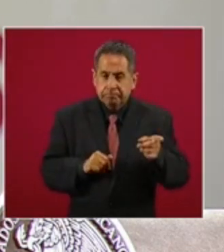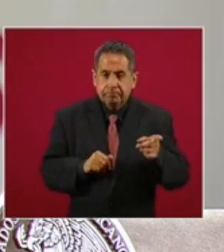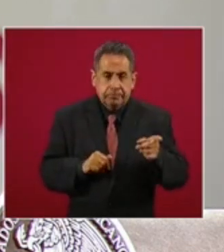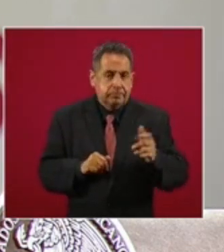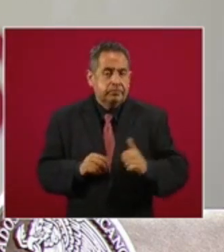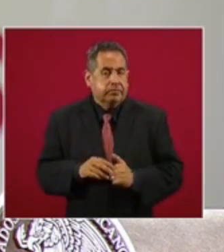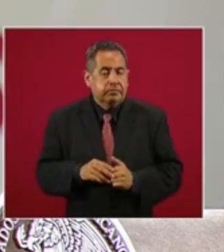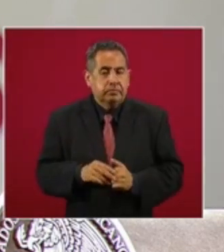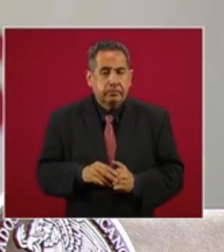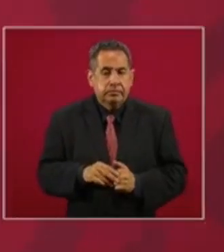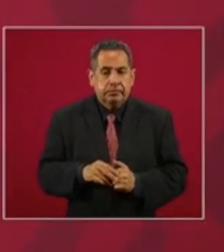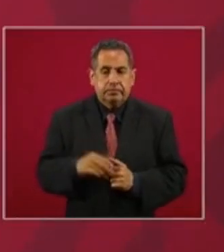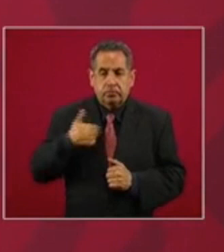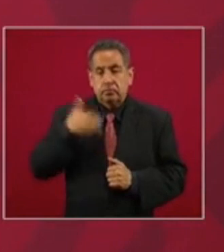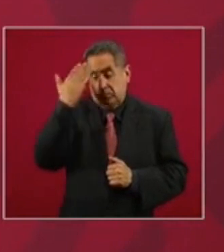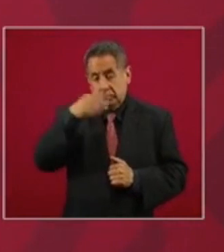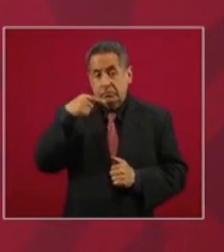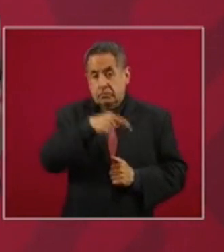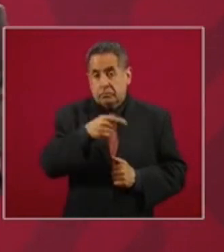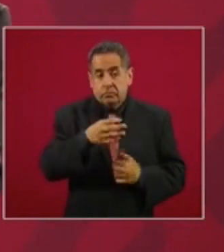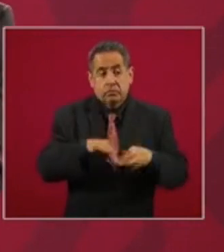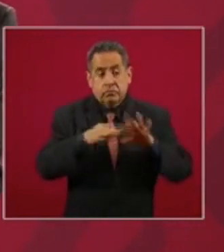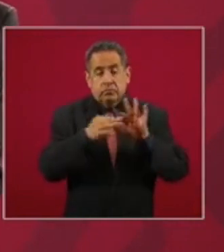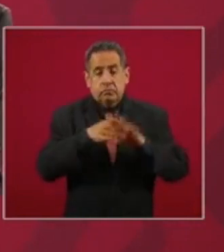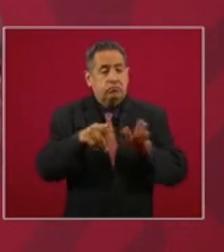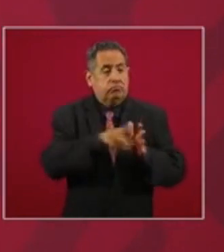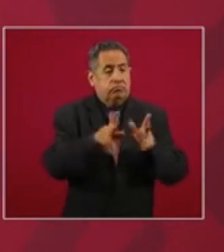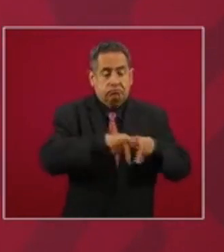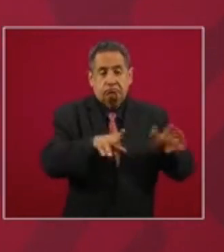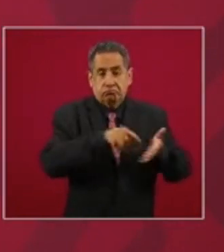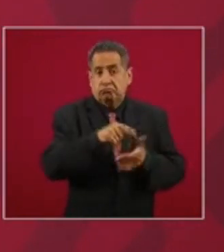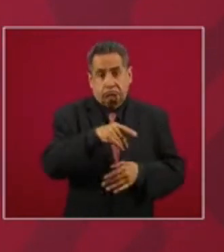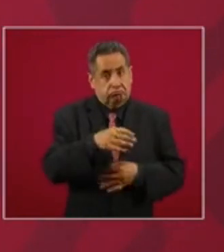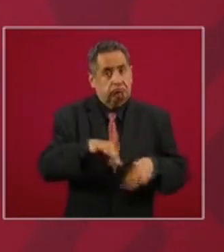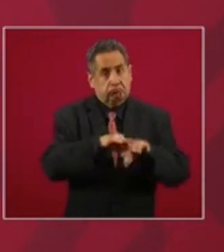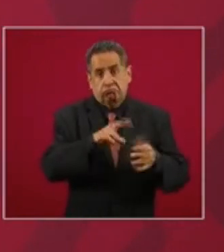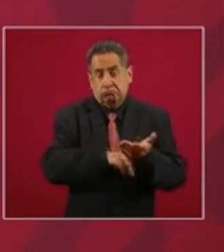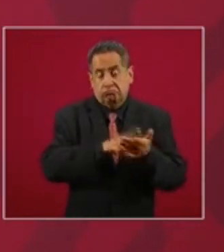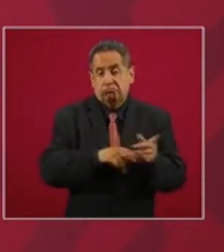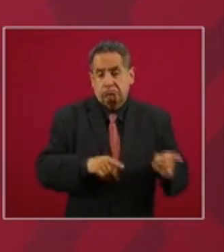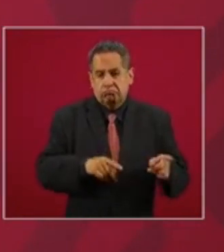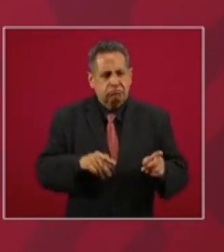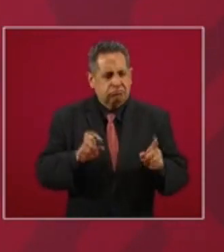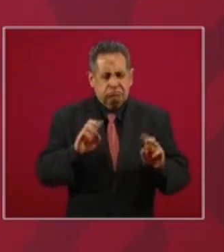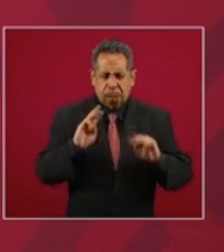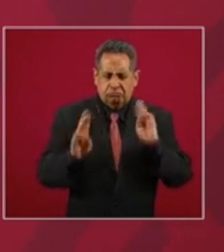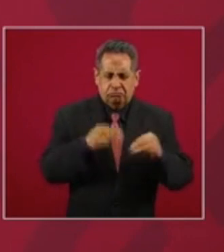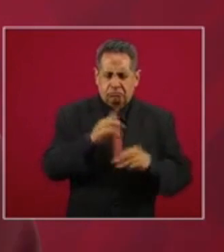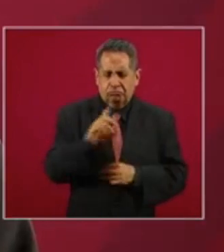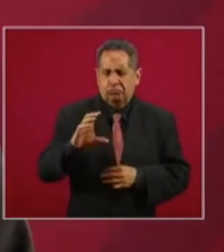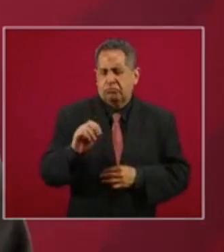sé de la importancia que tiene el periódico del mundo de Córdoba